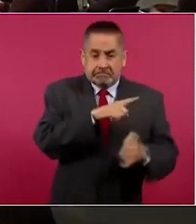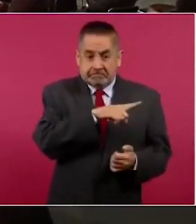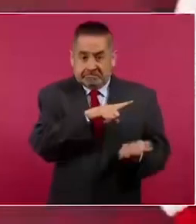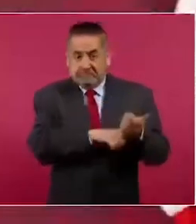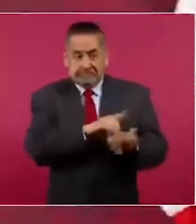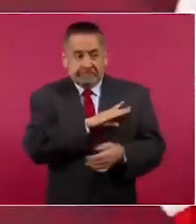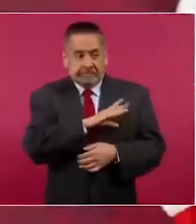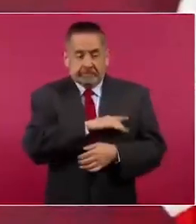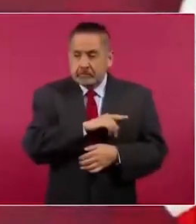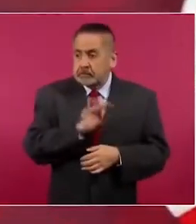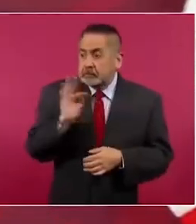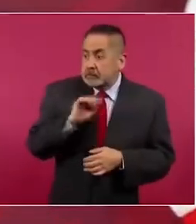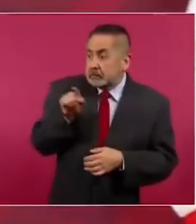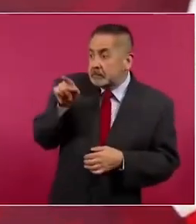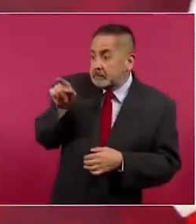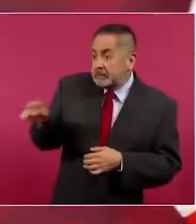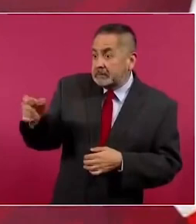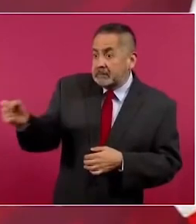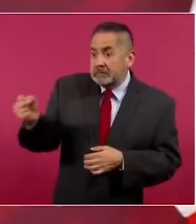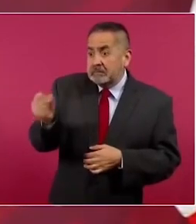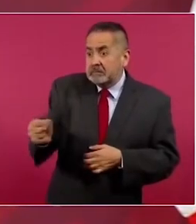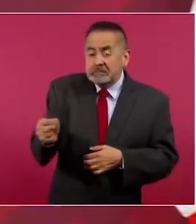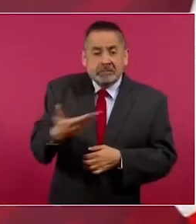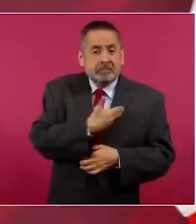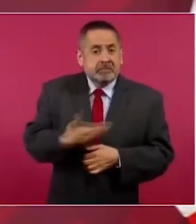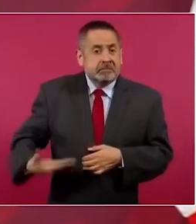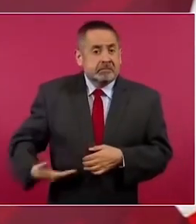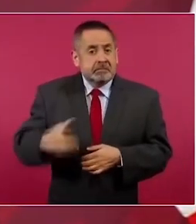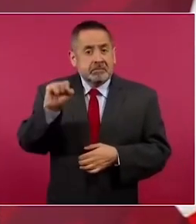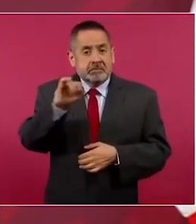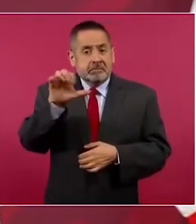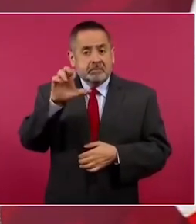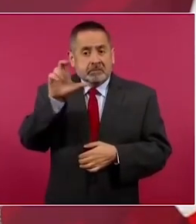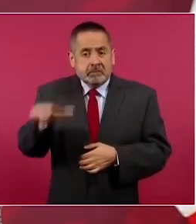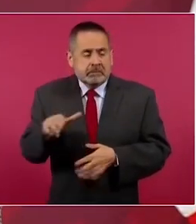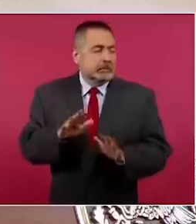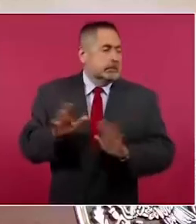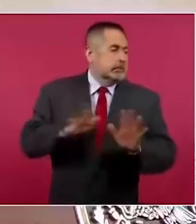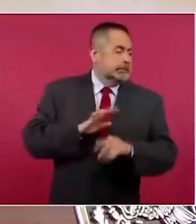de que ella quede de presidenta,